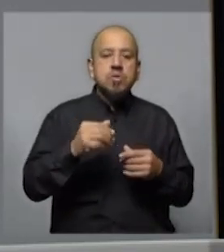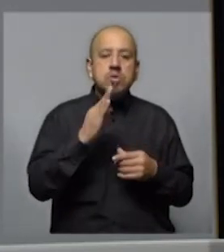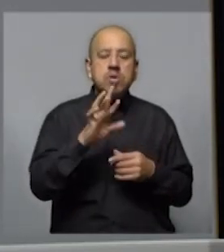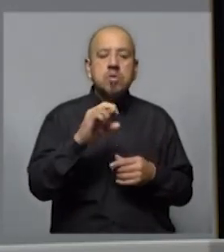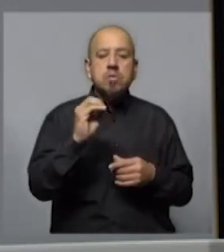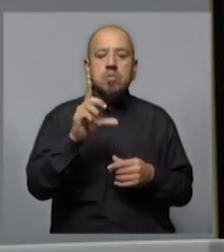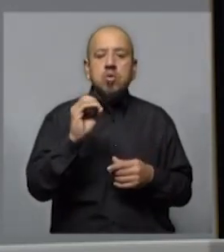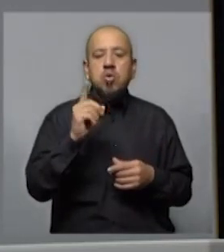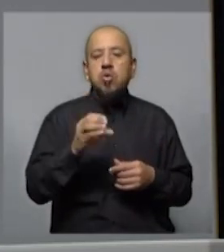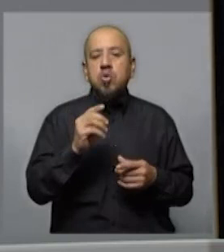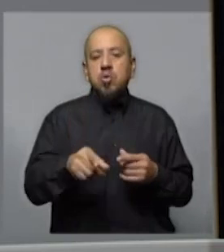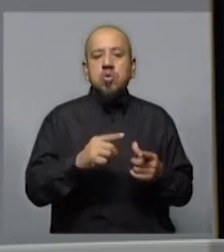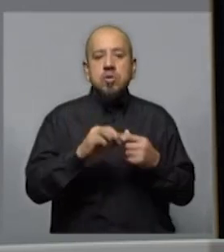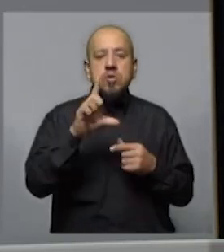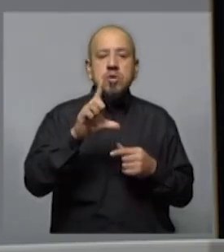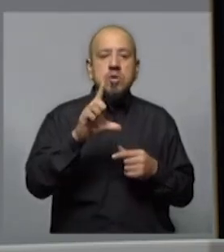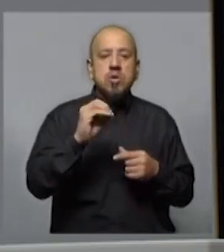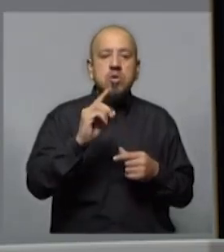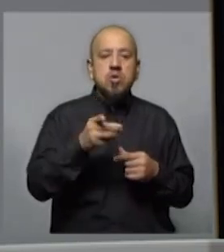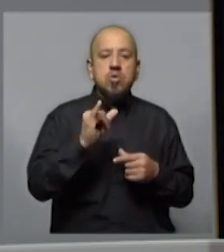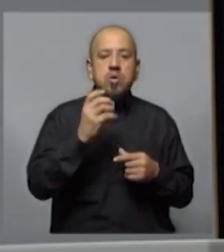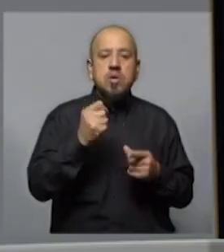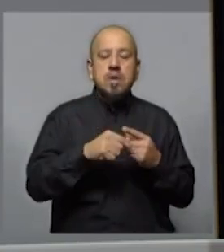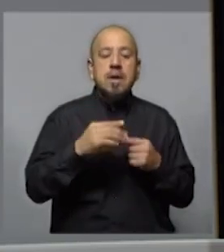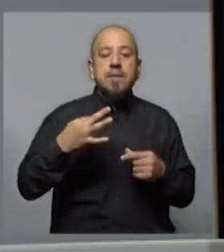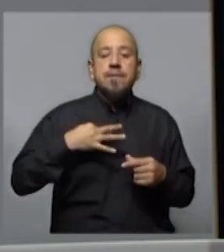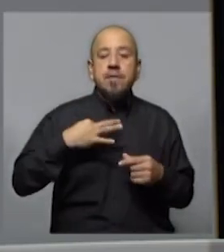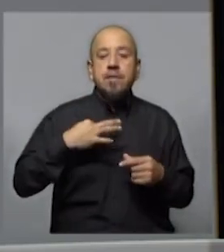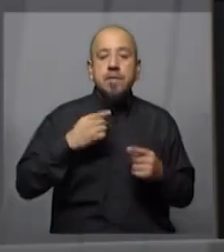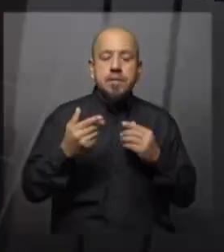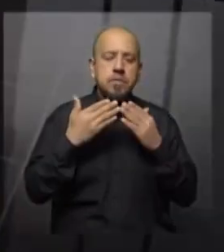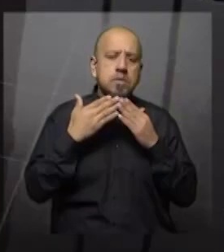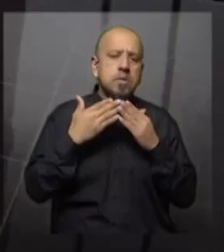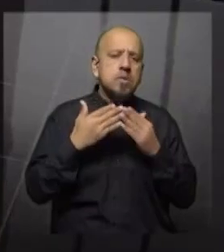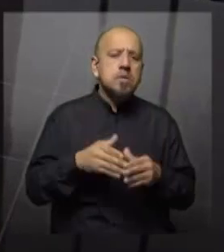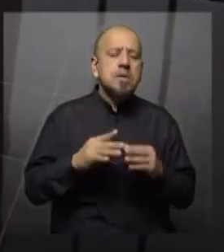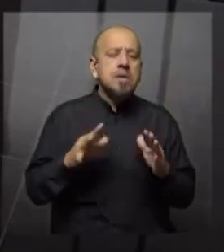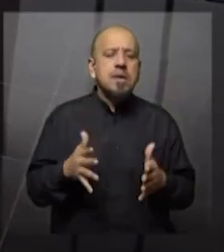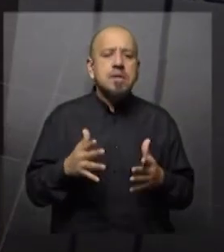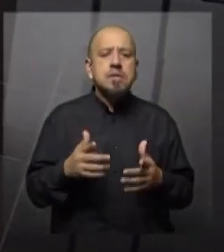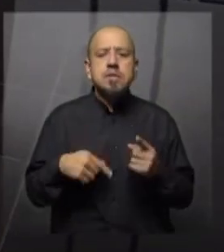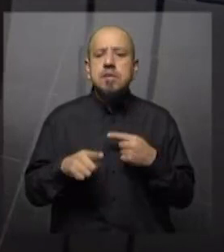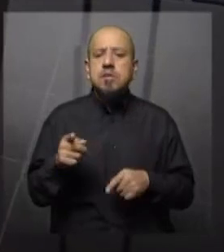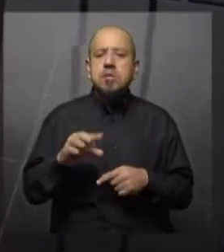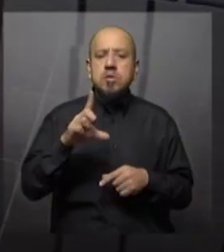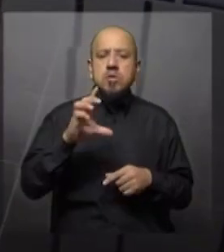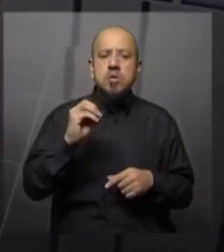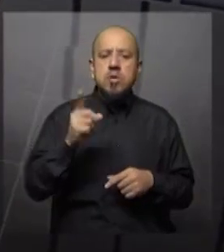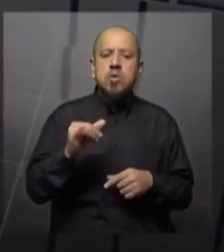de lógica viva como se pregunta acerca de una película o de una novela de qué se trata